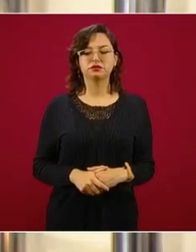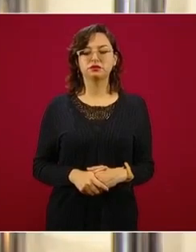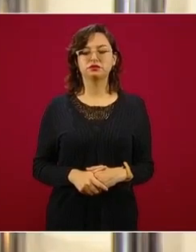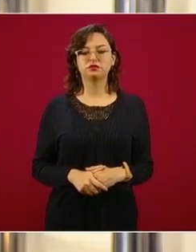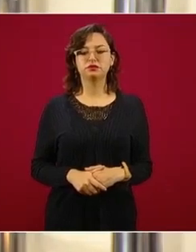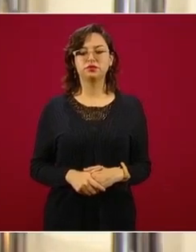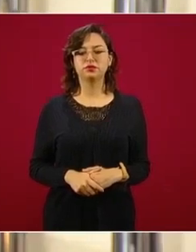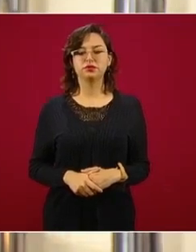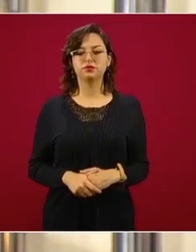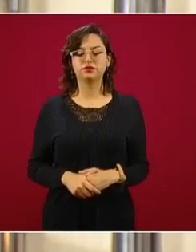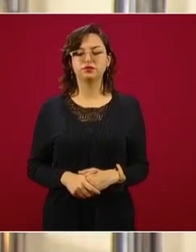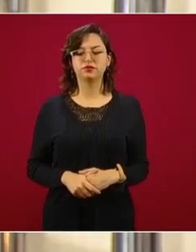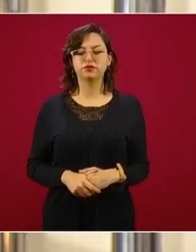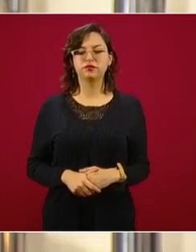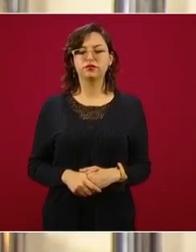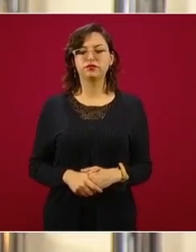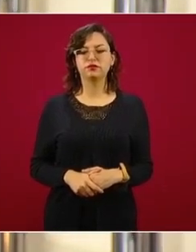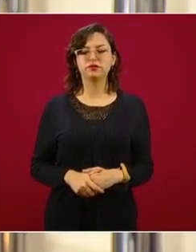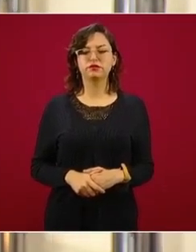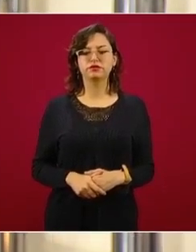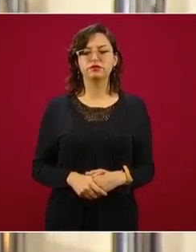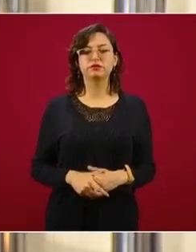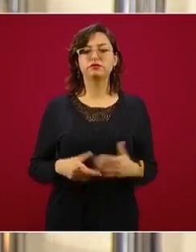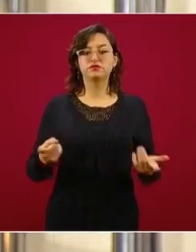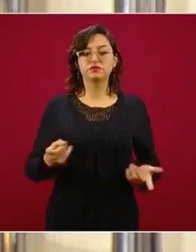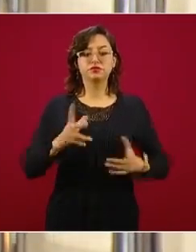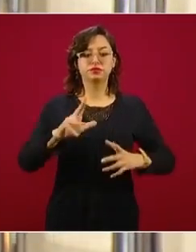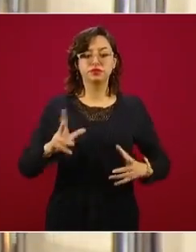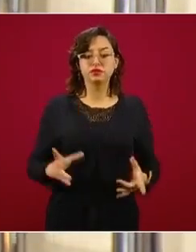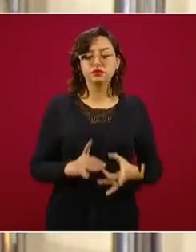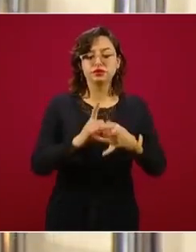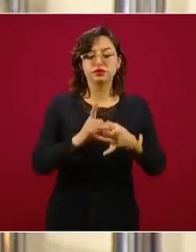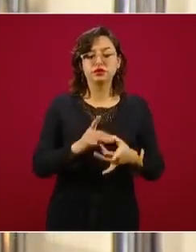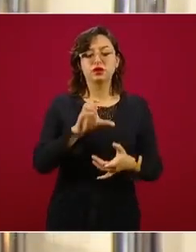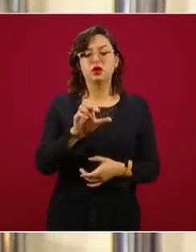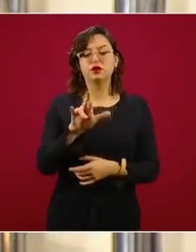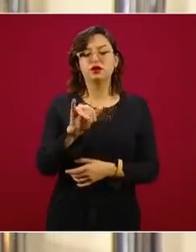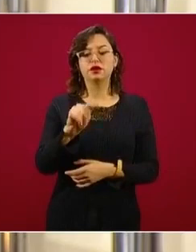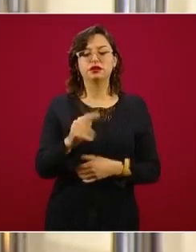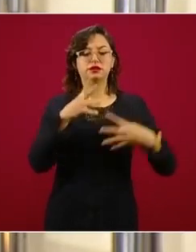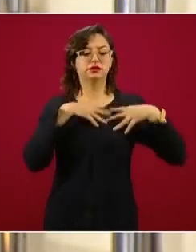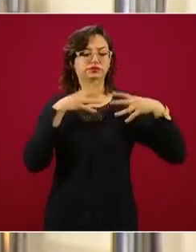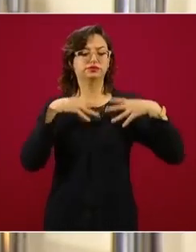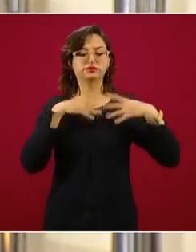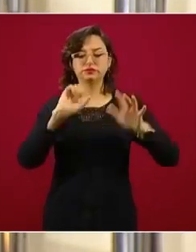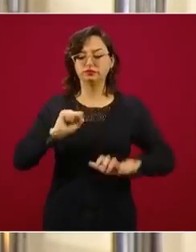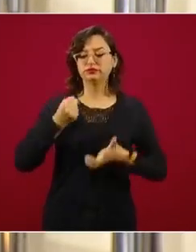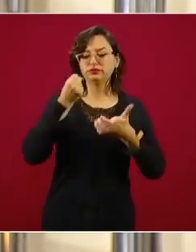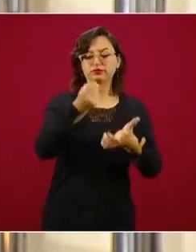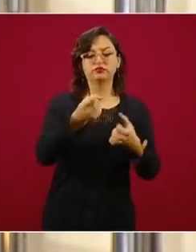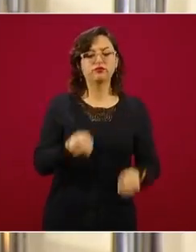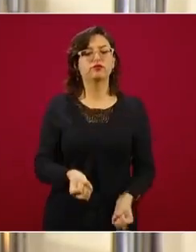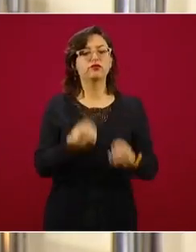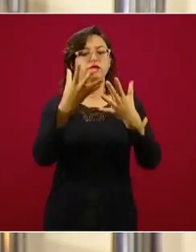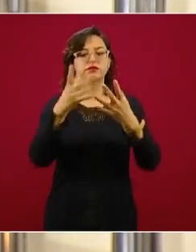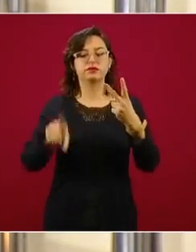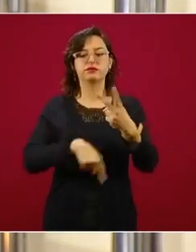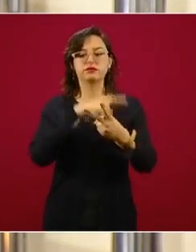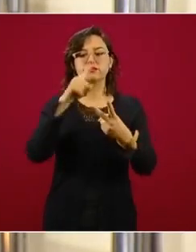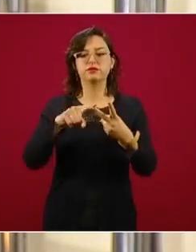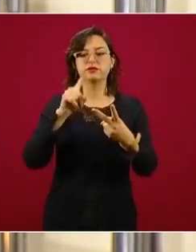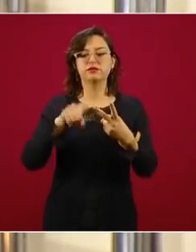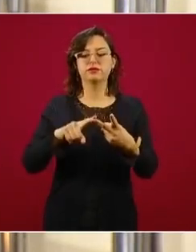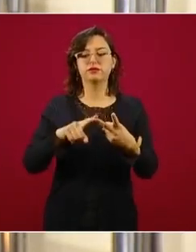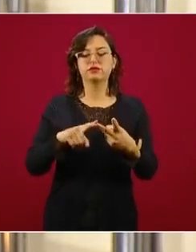¿cuáles serán los recursos que se destinarán para esta alianza que establecen con los CRIT? ¿Cuánto se va a destinar? ¿Quiénes serán el personal